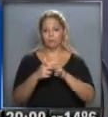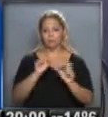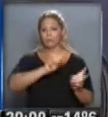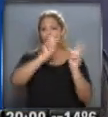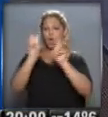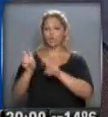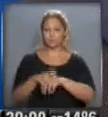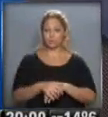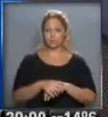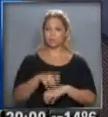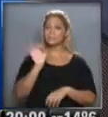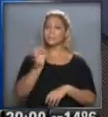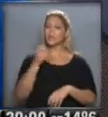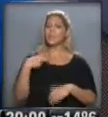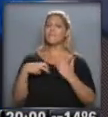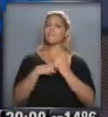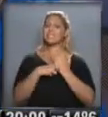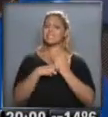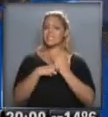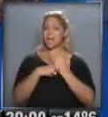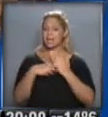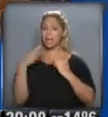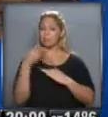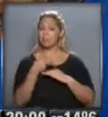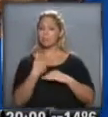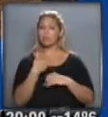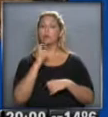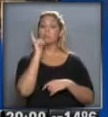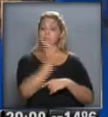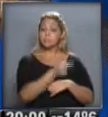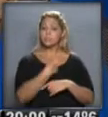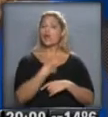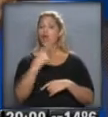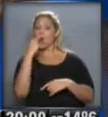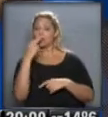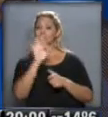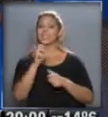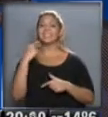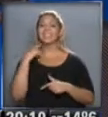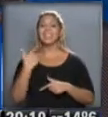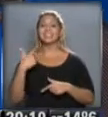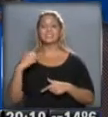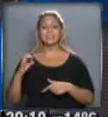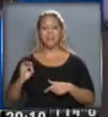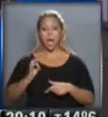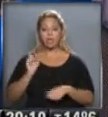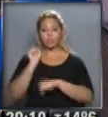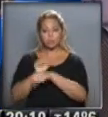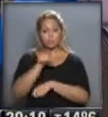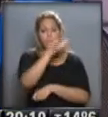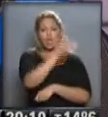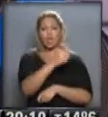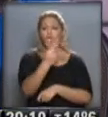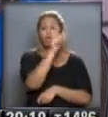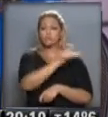Saben ustedes que la Fiscalía pidió 11 y 13 años de prisión a dos ex policías acusados de haber secuestrado